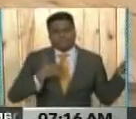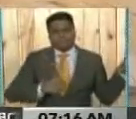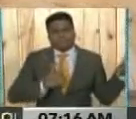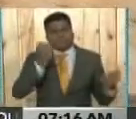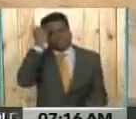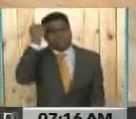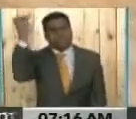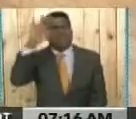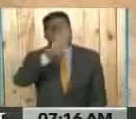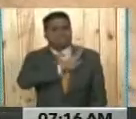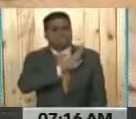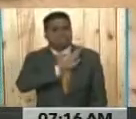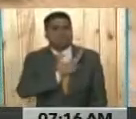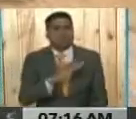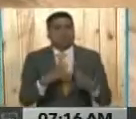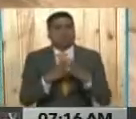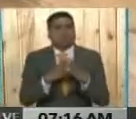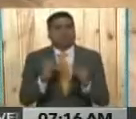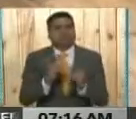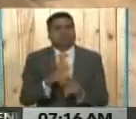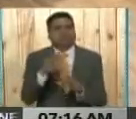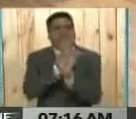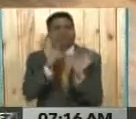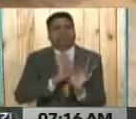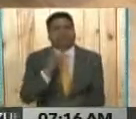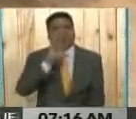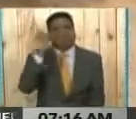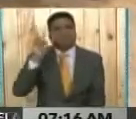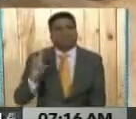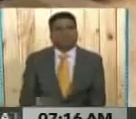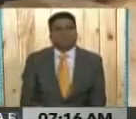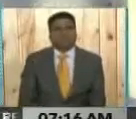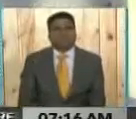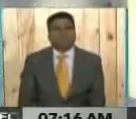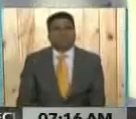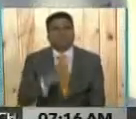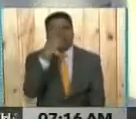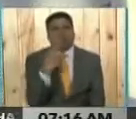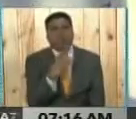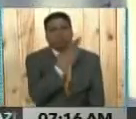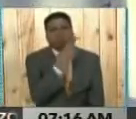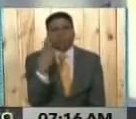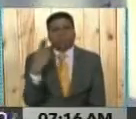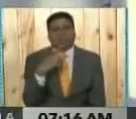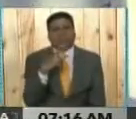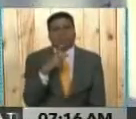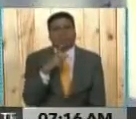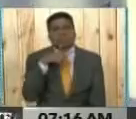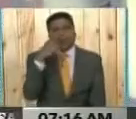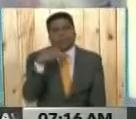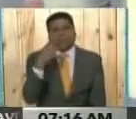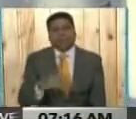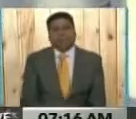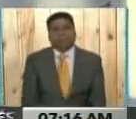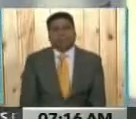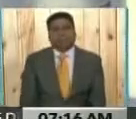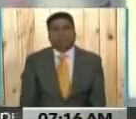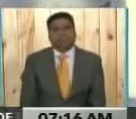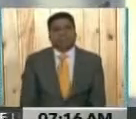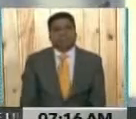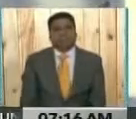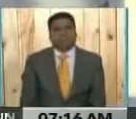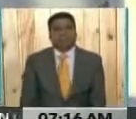ideas y a la identidad del país. Era excepcional porque además era comprometido políticamente. Como